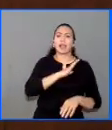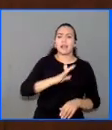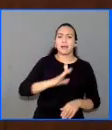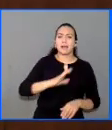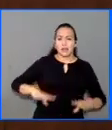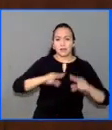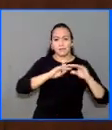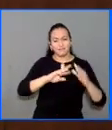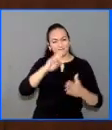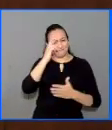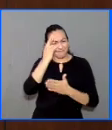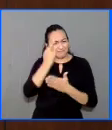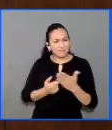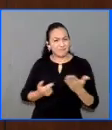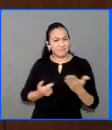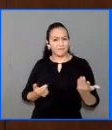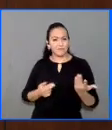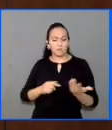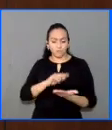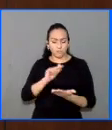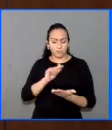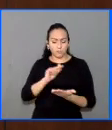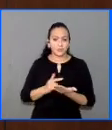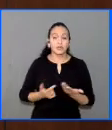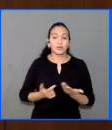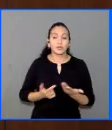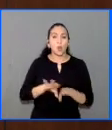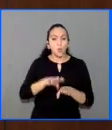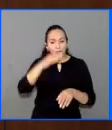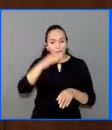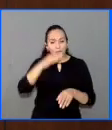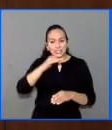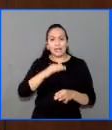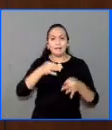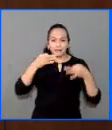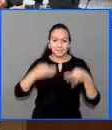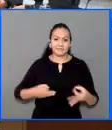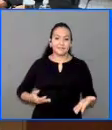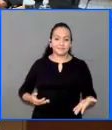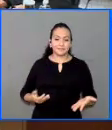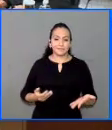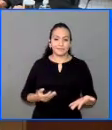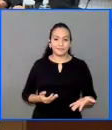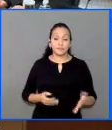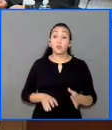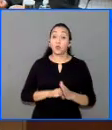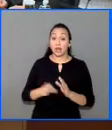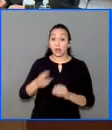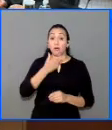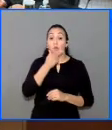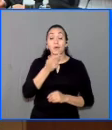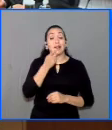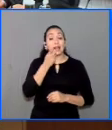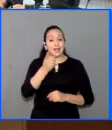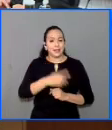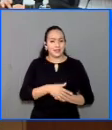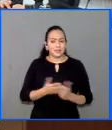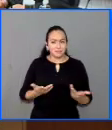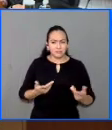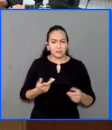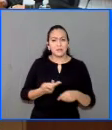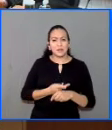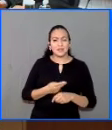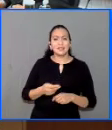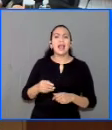de reserva de ley, certeza y legalidad. En especial cuestiona que se limiten las actividades proselitistas, el